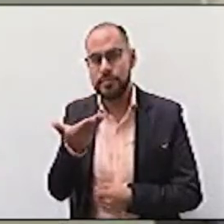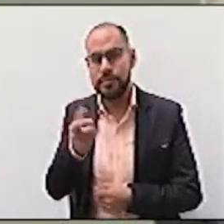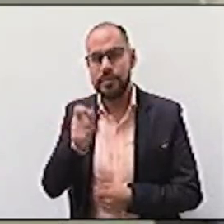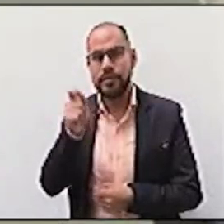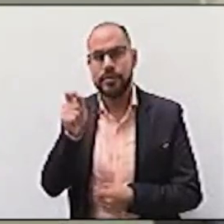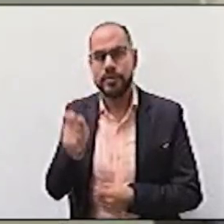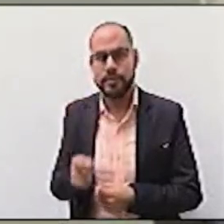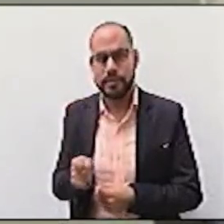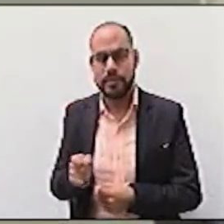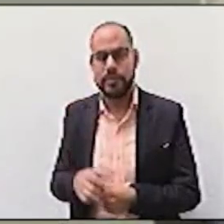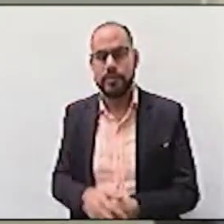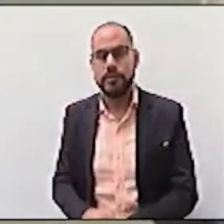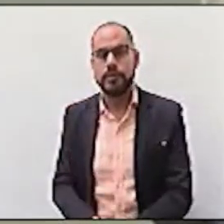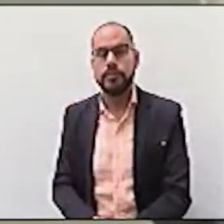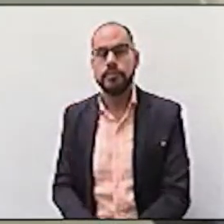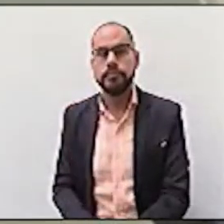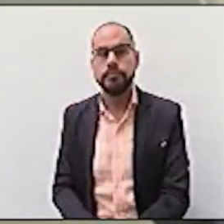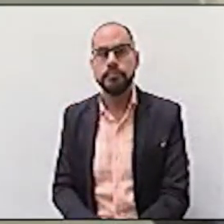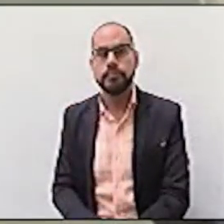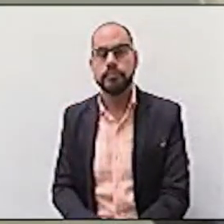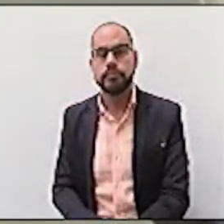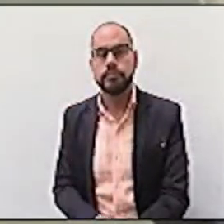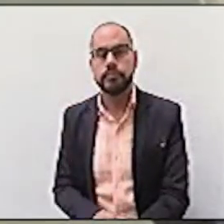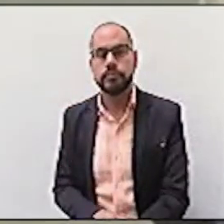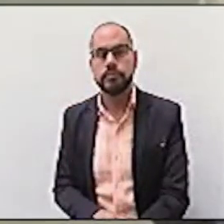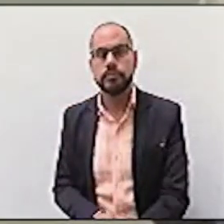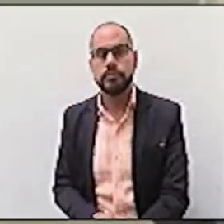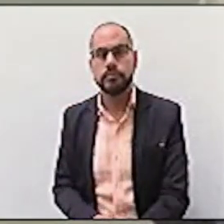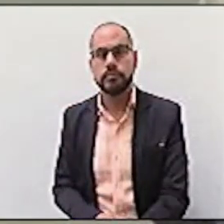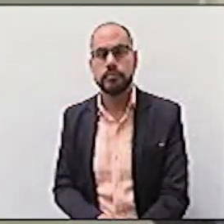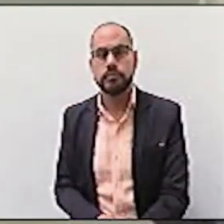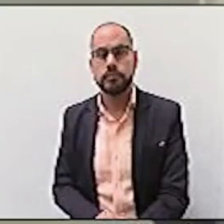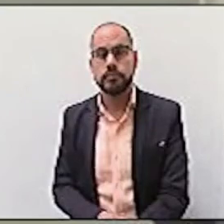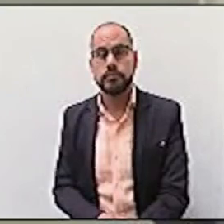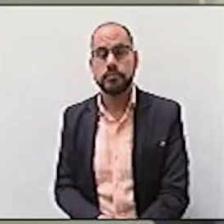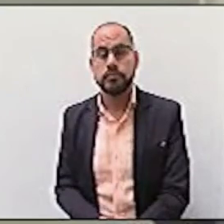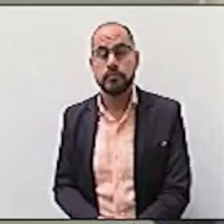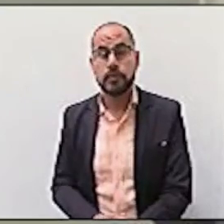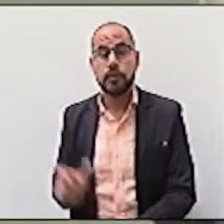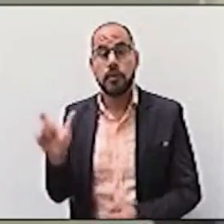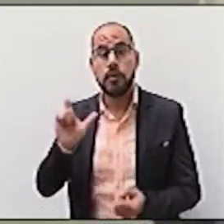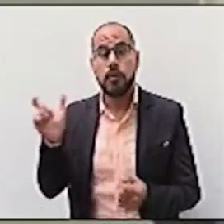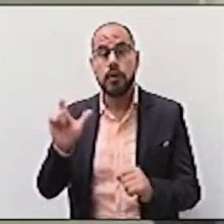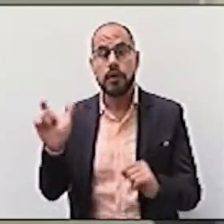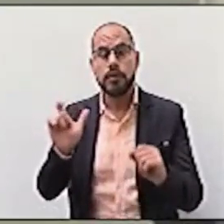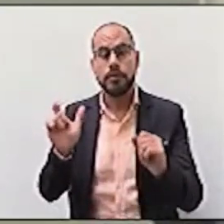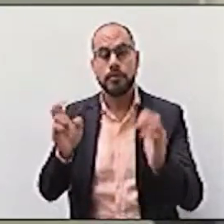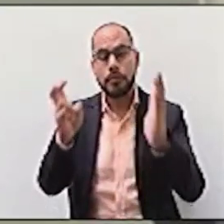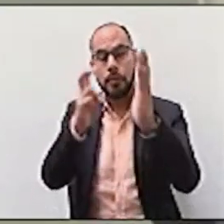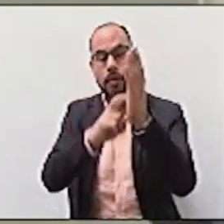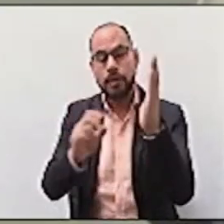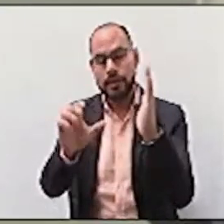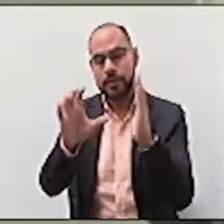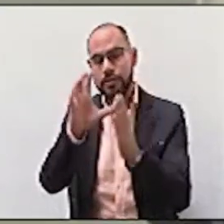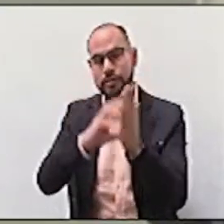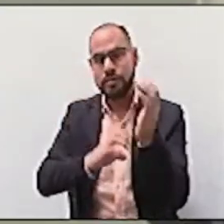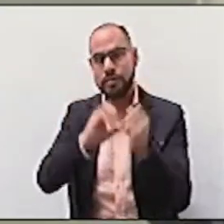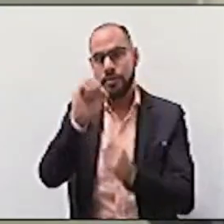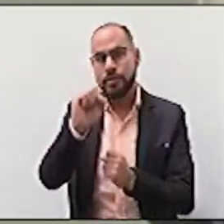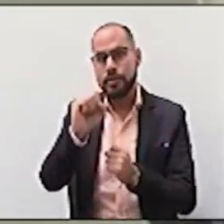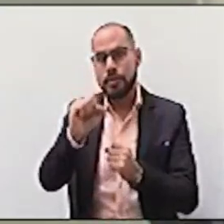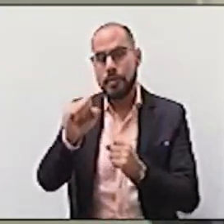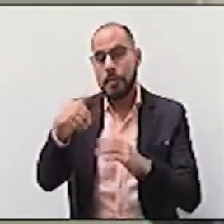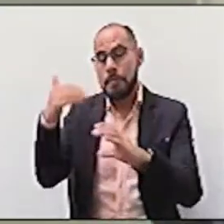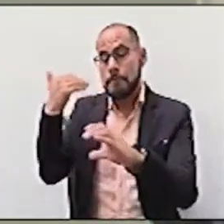señalaba que cuando se trataba de reforma constitucional, pues con trabajo y se mandaba por